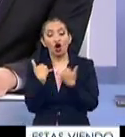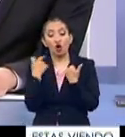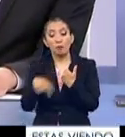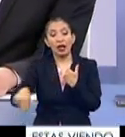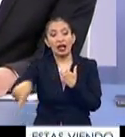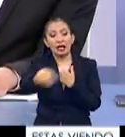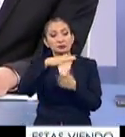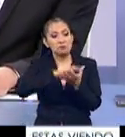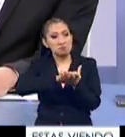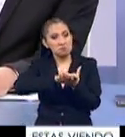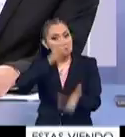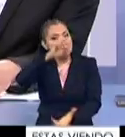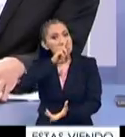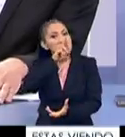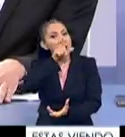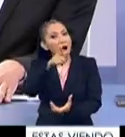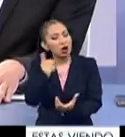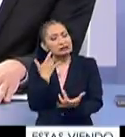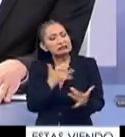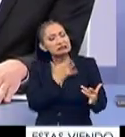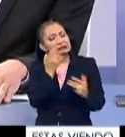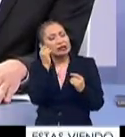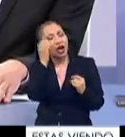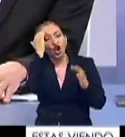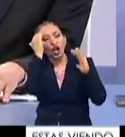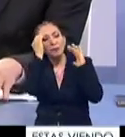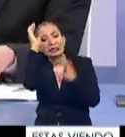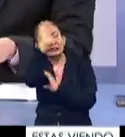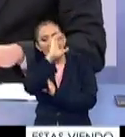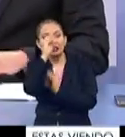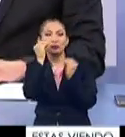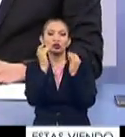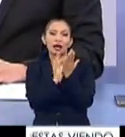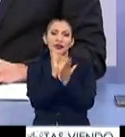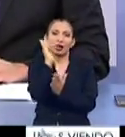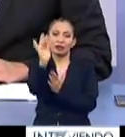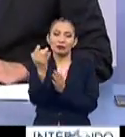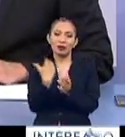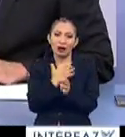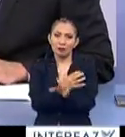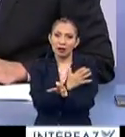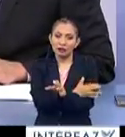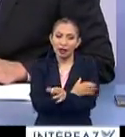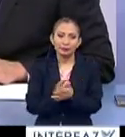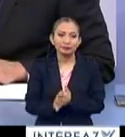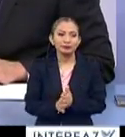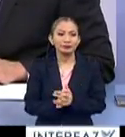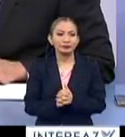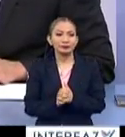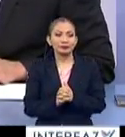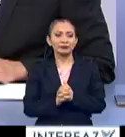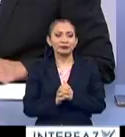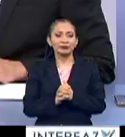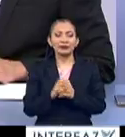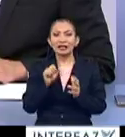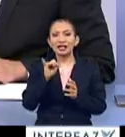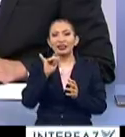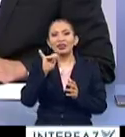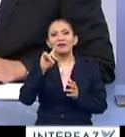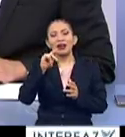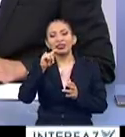jóvenes tengan una mayor interpretación y conocimiento de la ciencia. Muchísimas gracias por haber estado con nosotros, Said